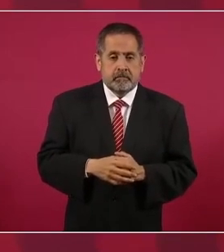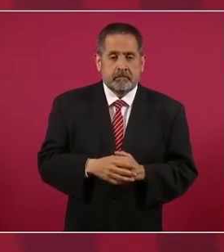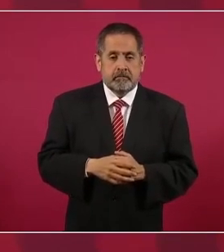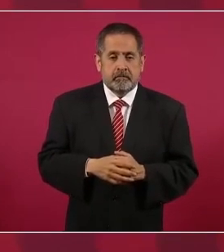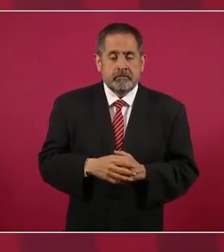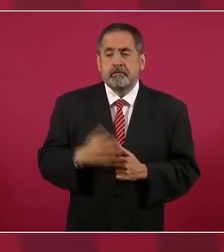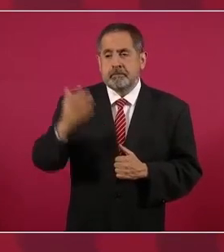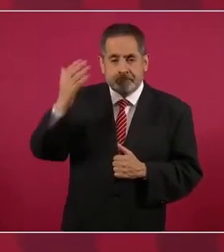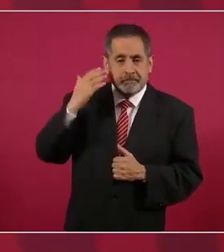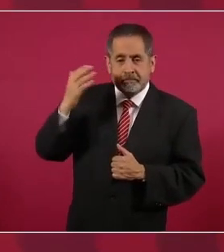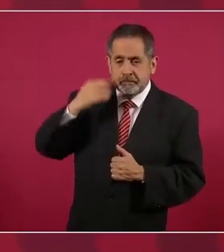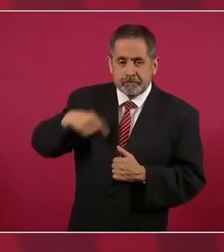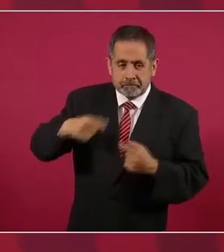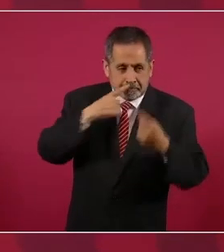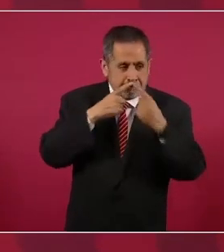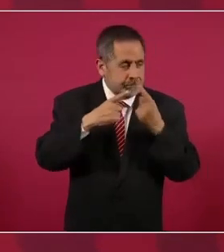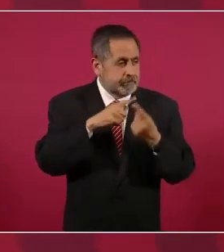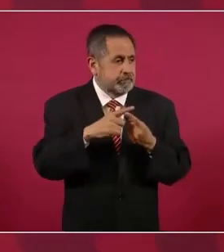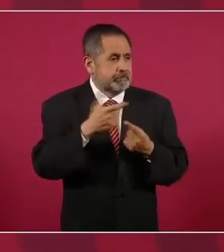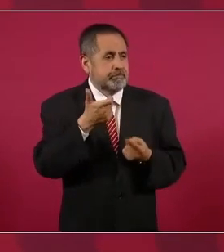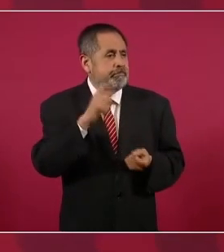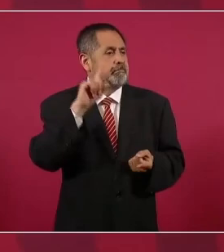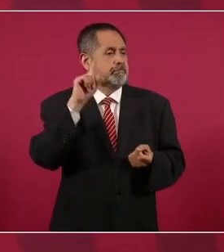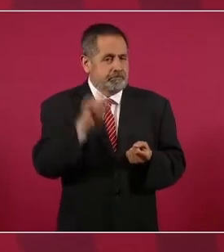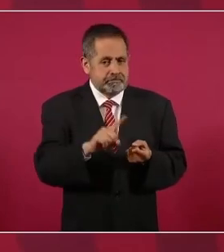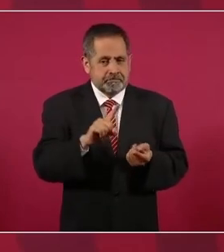habíamos negociado bajar tarifas.